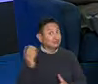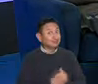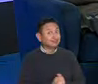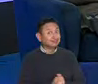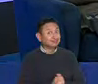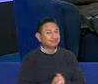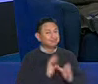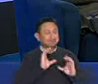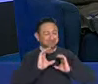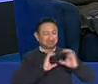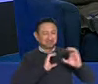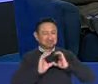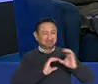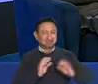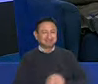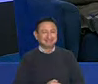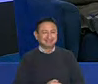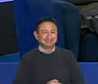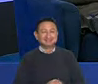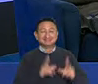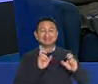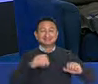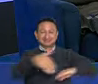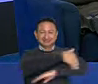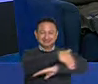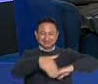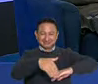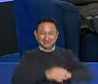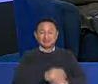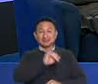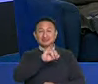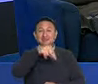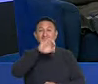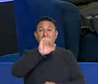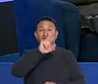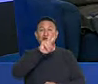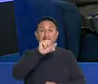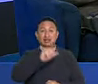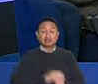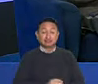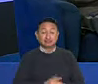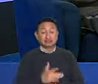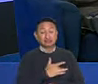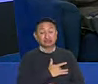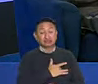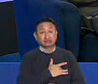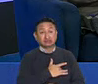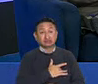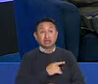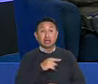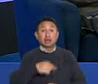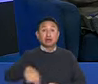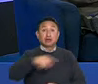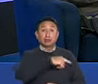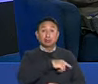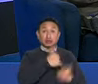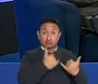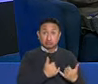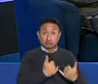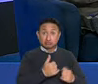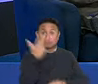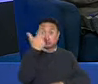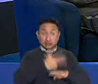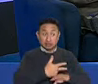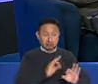esa conversación off the record tenía que ver con la Intervalle, recordarás que sufrimos mucho y digo sufrimos. Pero lo hiciste muy bien, lo terminaste en tres